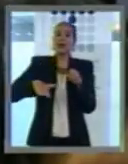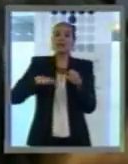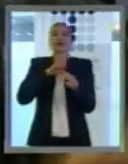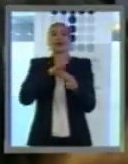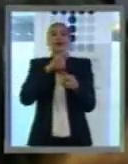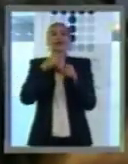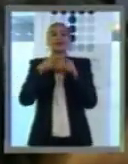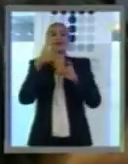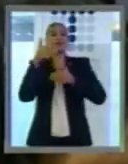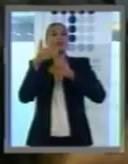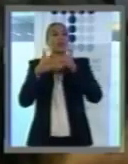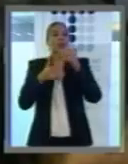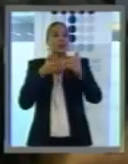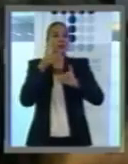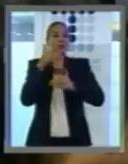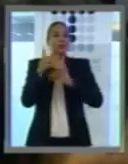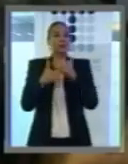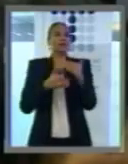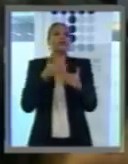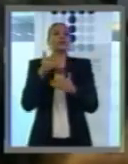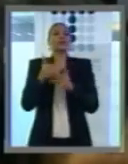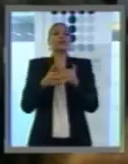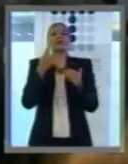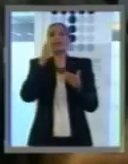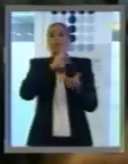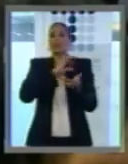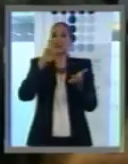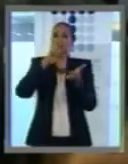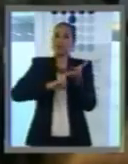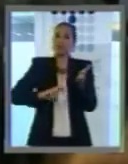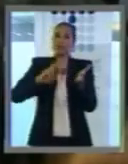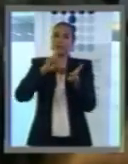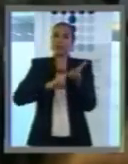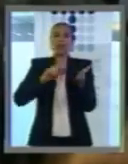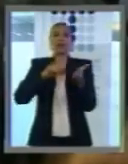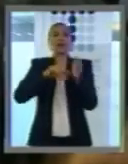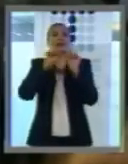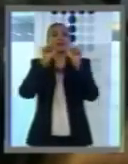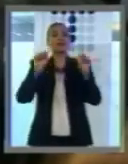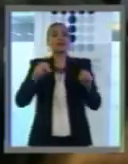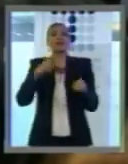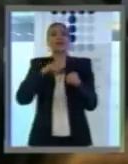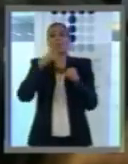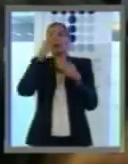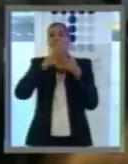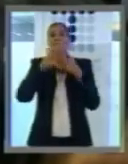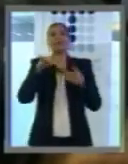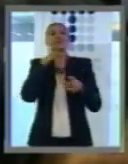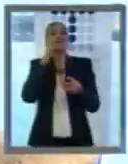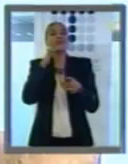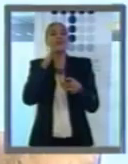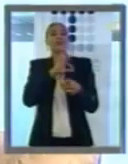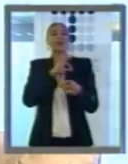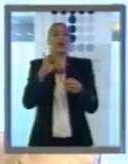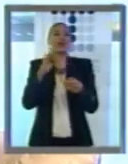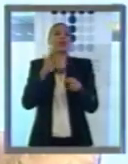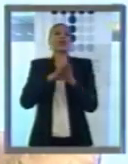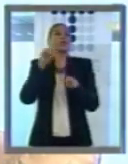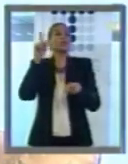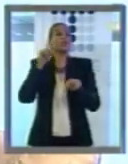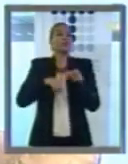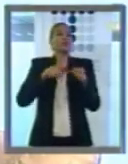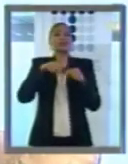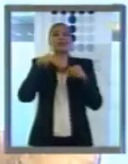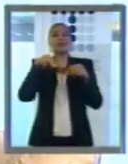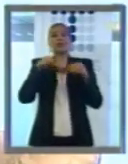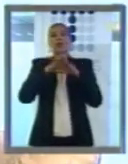pleno proceso de corrección, pero en el Sistema Nacional Anticorrupción se planea una plataforma digital nacional